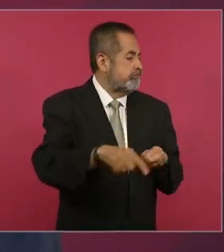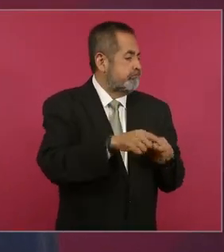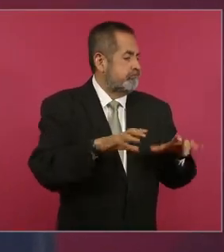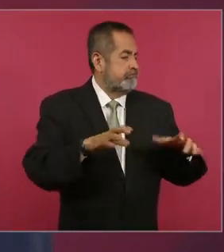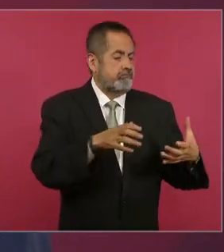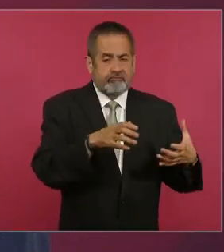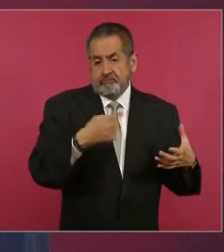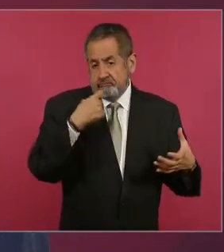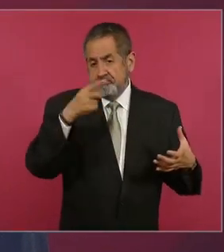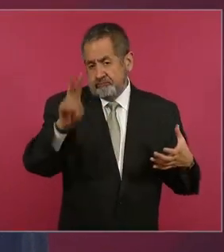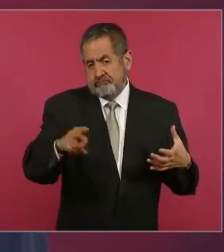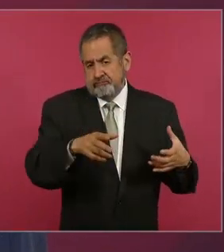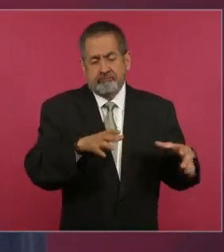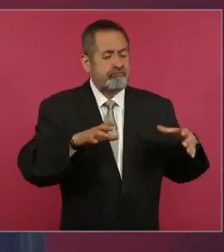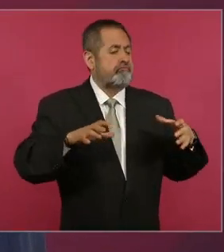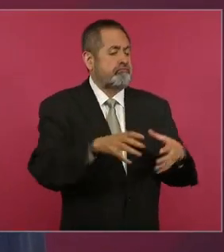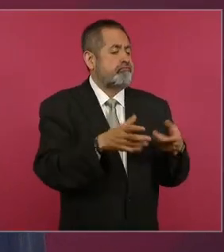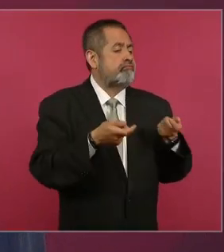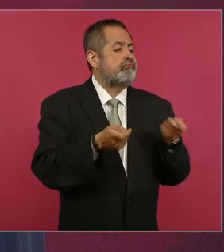finamente.